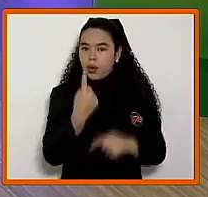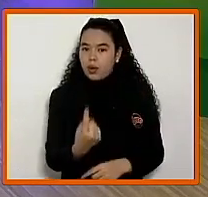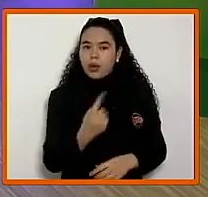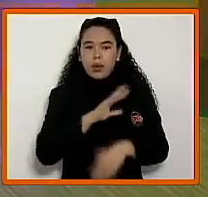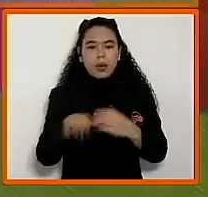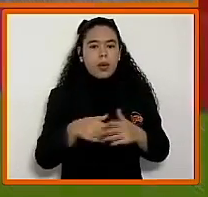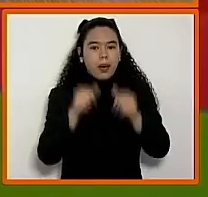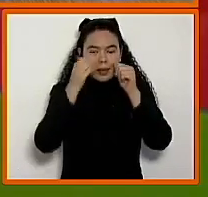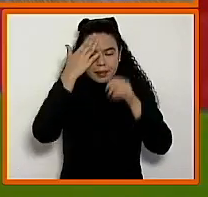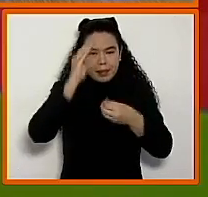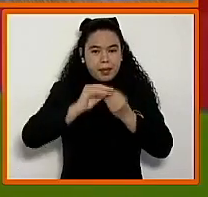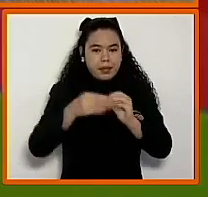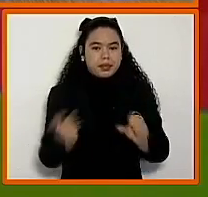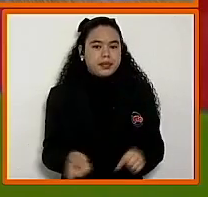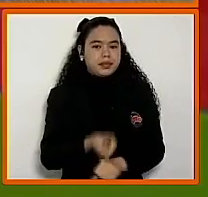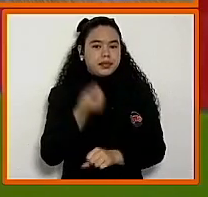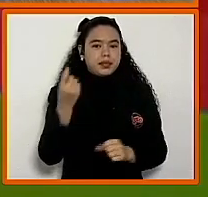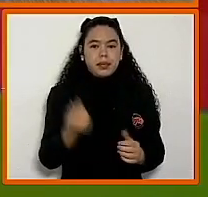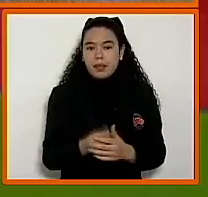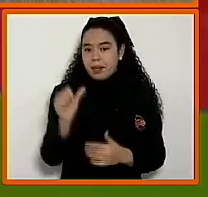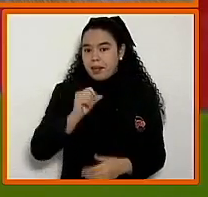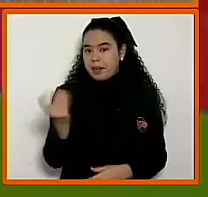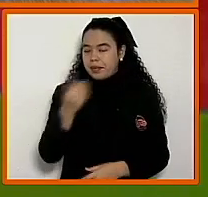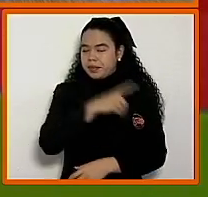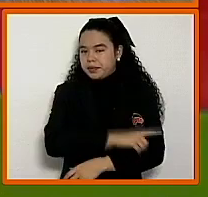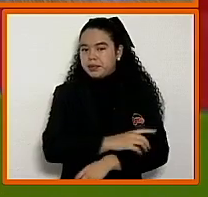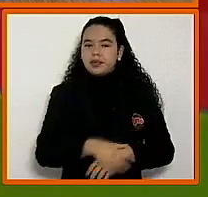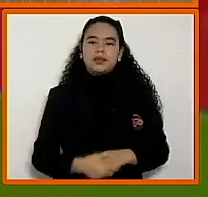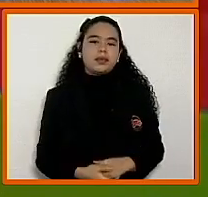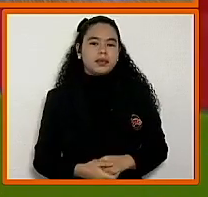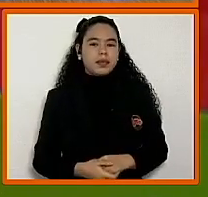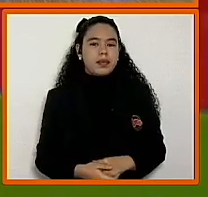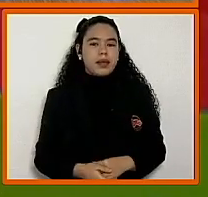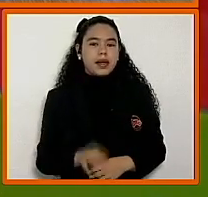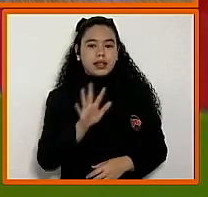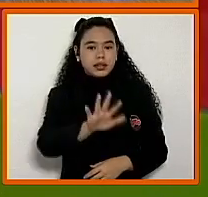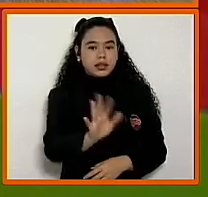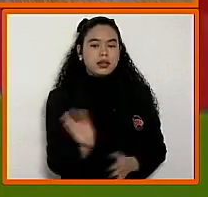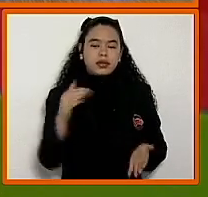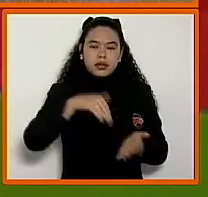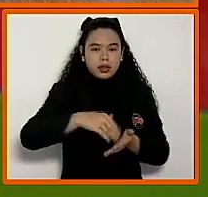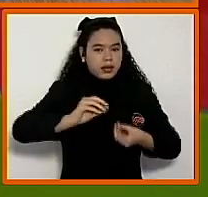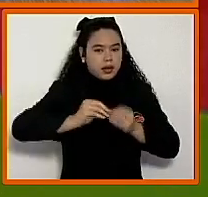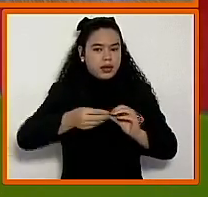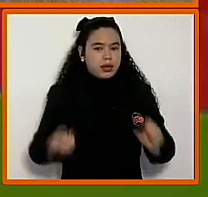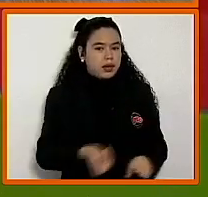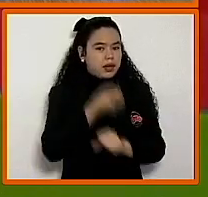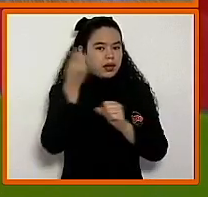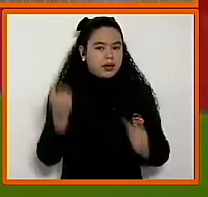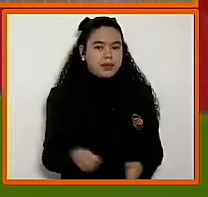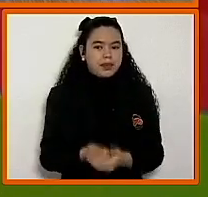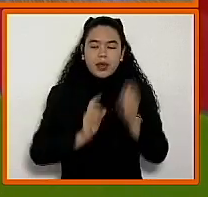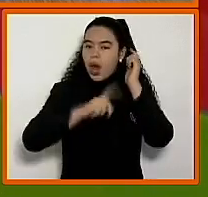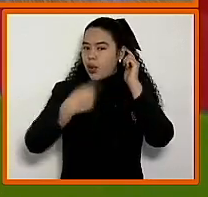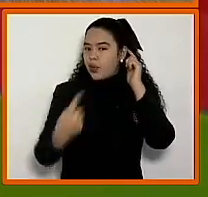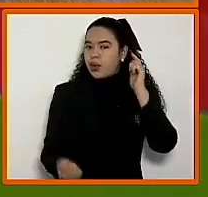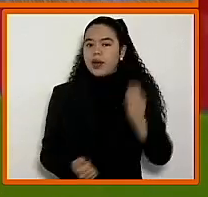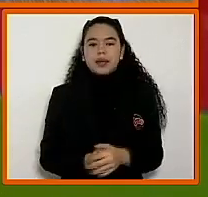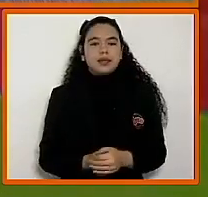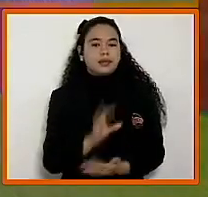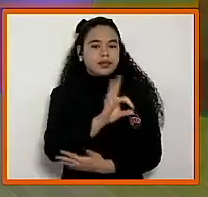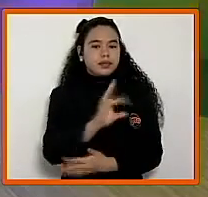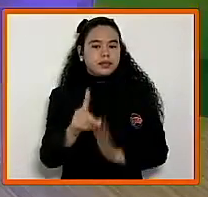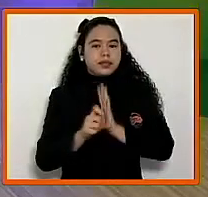porque tu número ganador en este día es, este es el 5, los números ganadores en Diaria es el 91 con su símbolo de